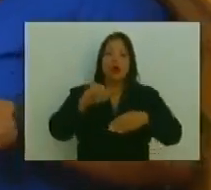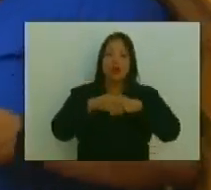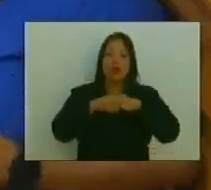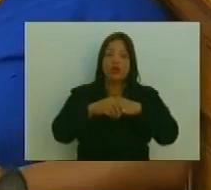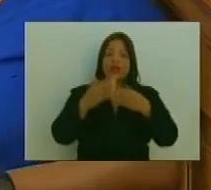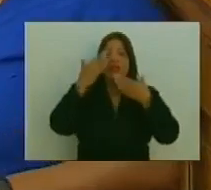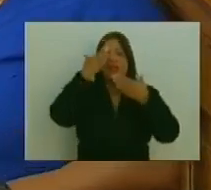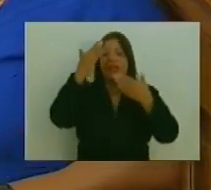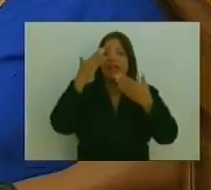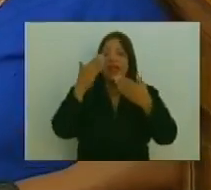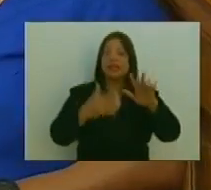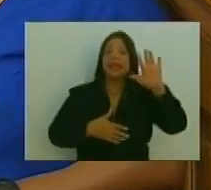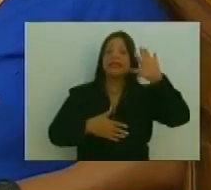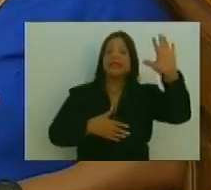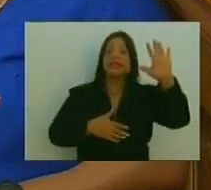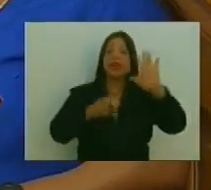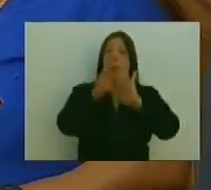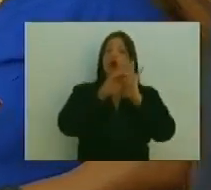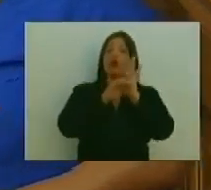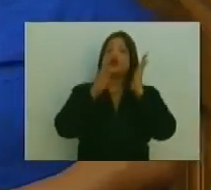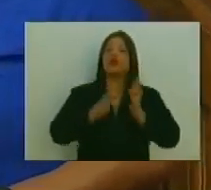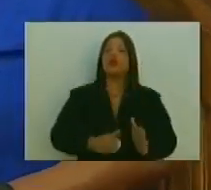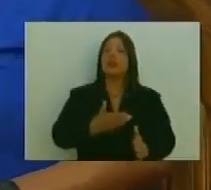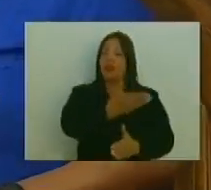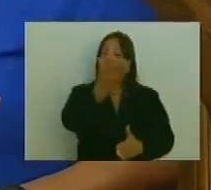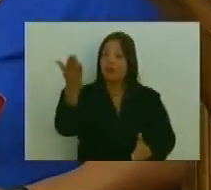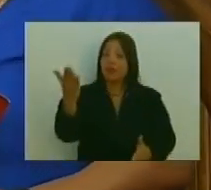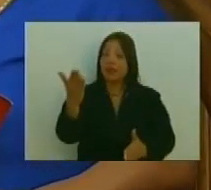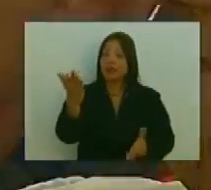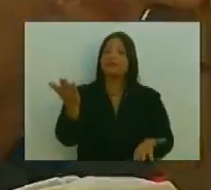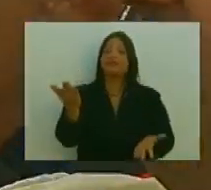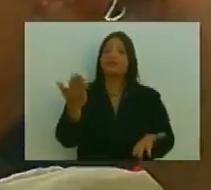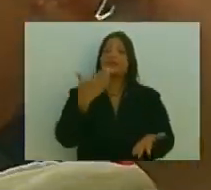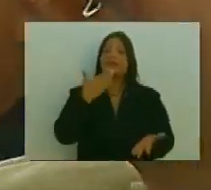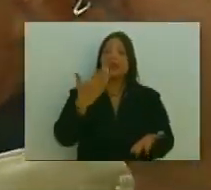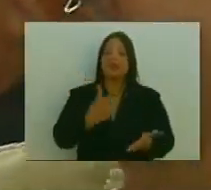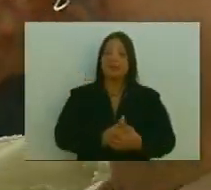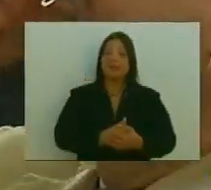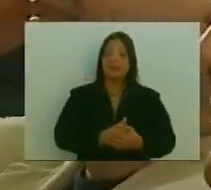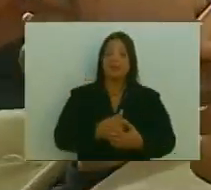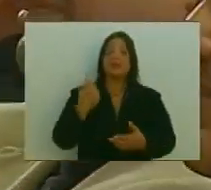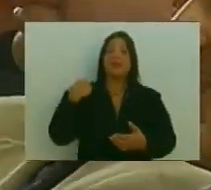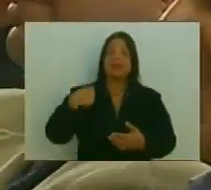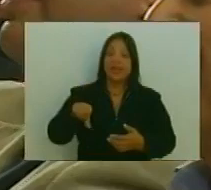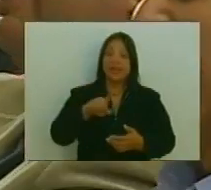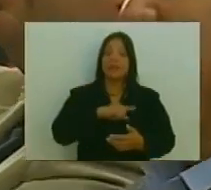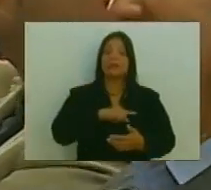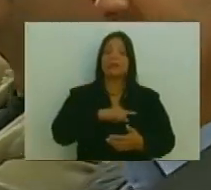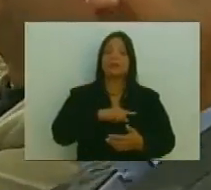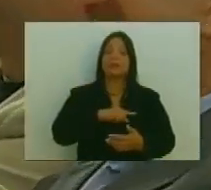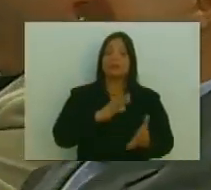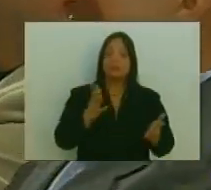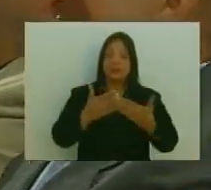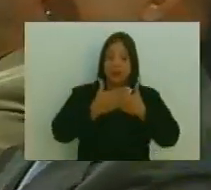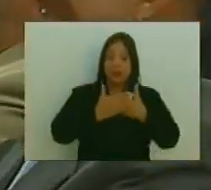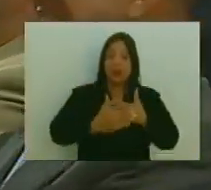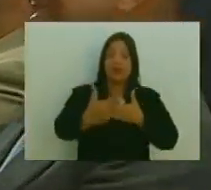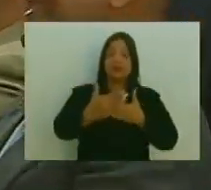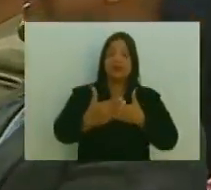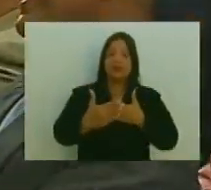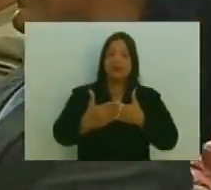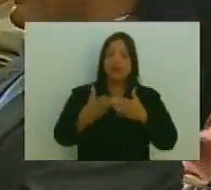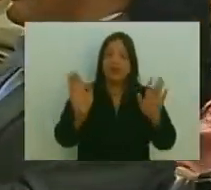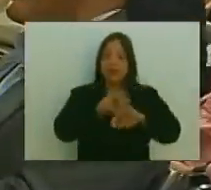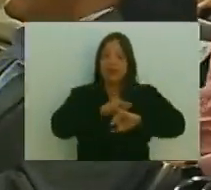los 5 constituyentes aquí, y gracias al pueblo venezolano. Entonces, fíjense, tenemos para avanzar y para